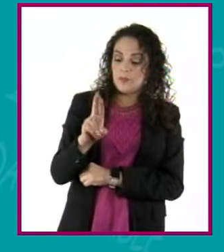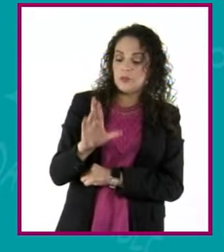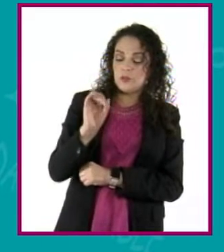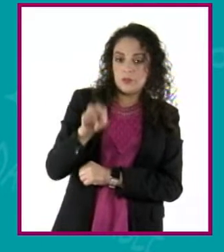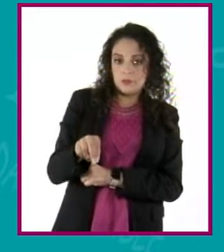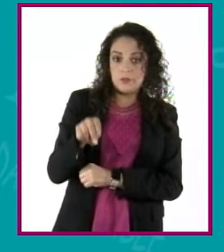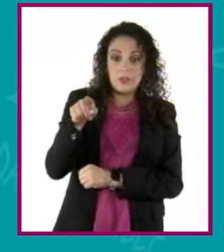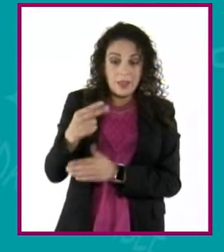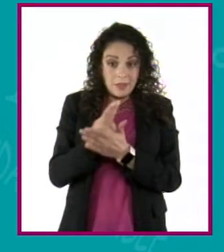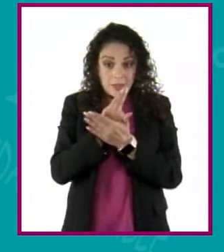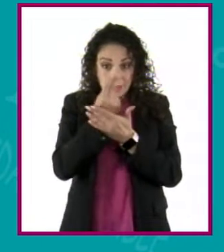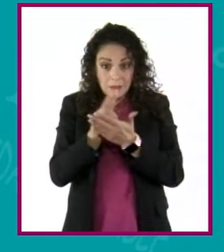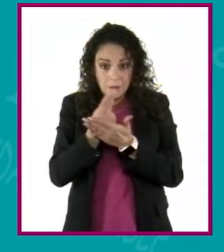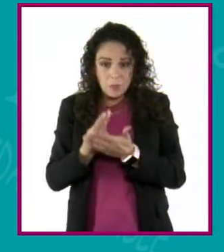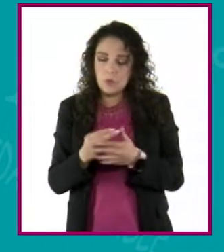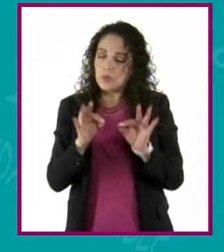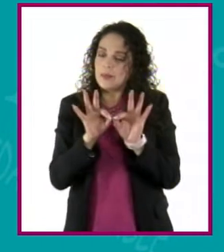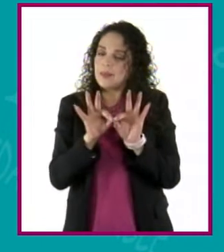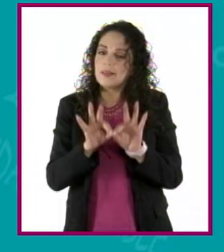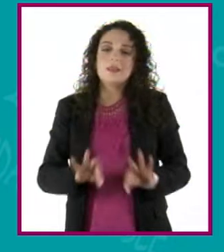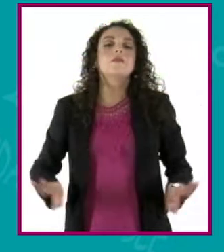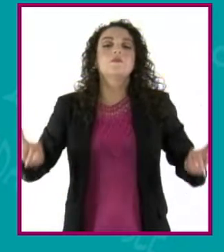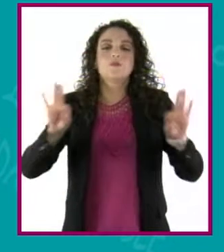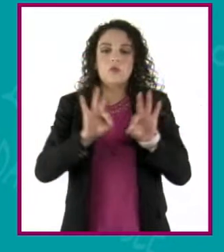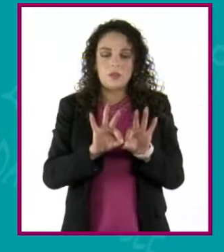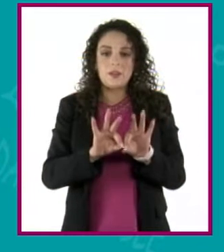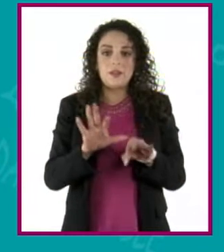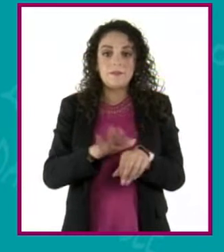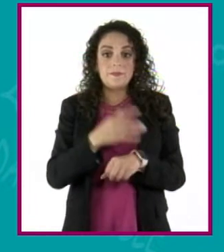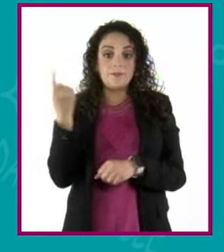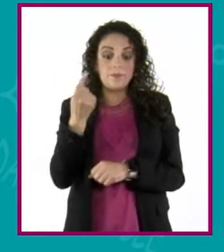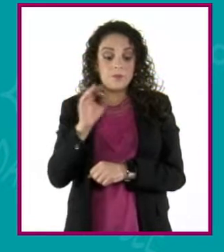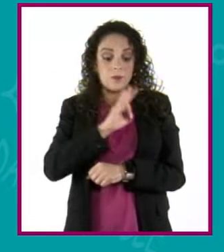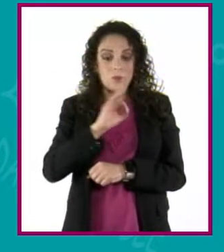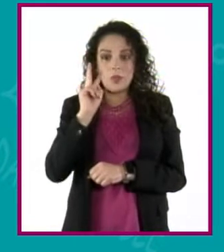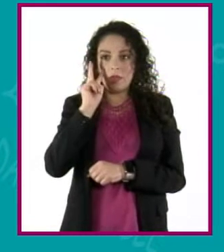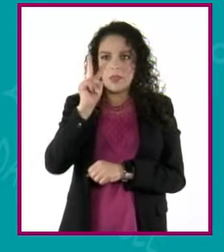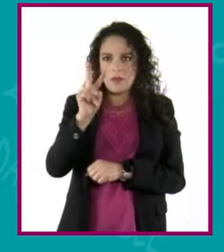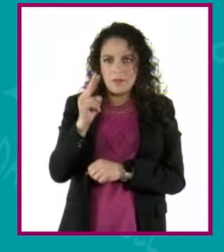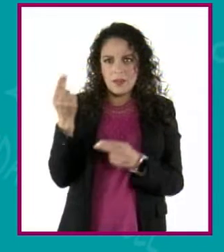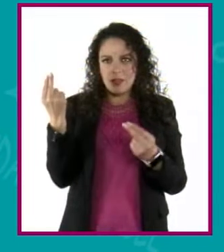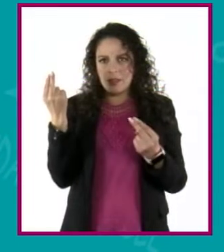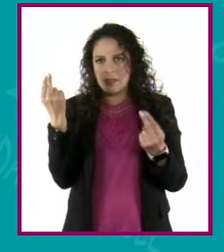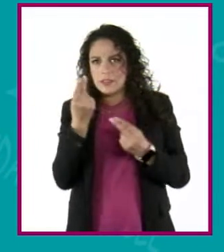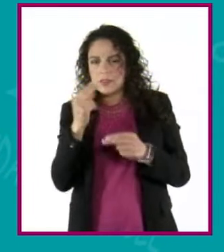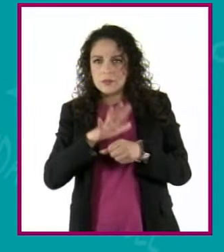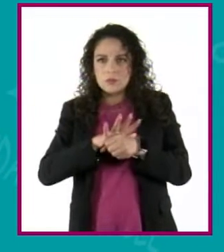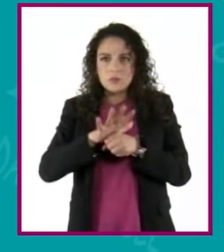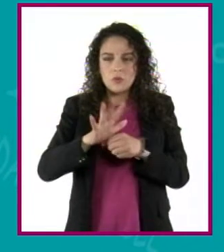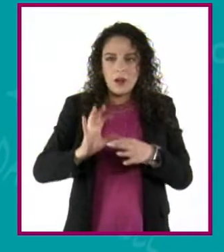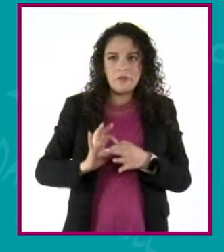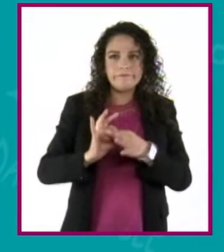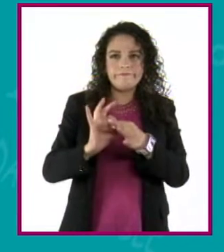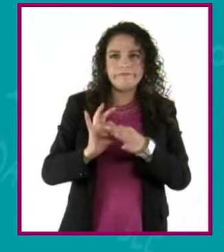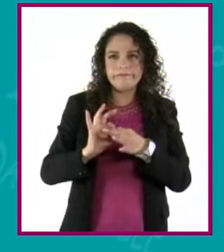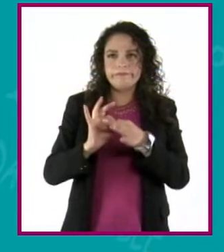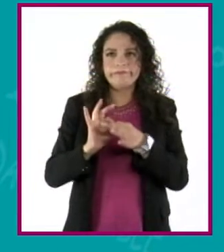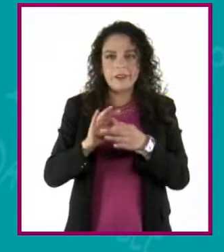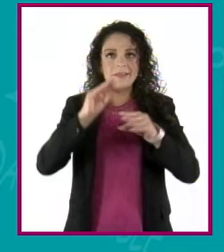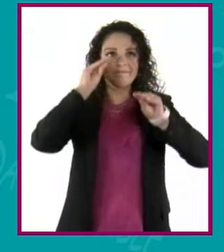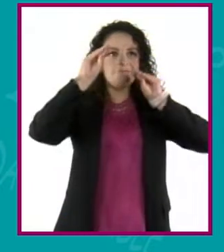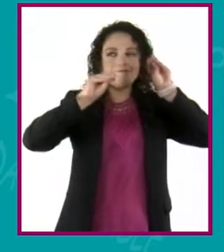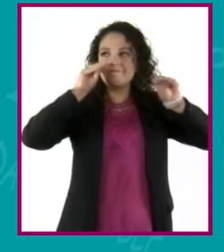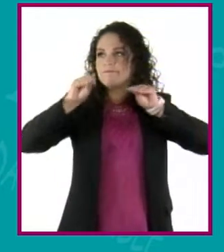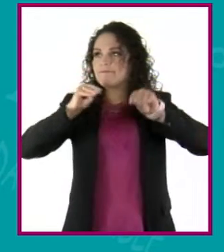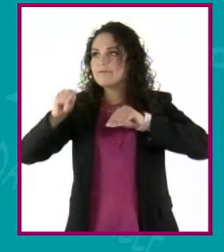en el dibujo es muy importante, ya que ésta le da al objeto representado la armonía necesaria al relacionar correctamente todos los